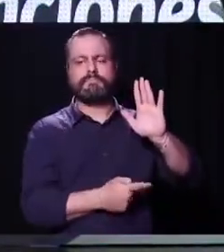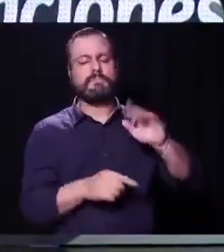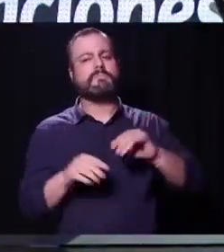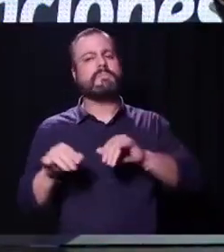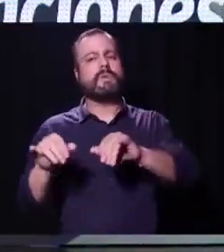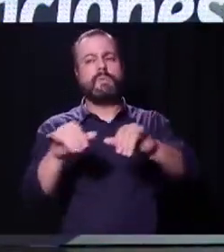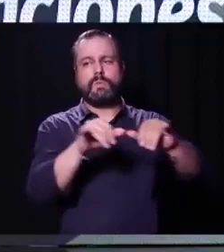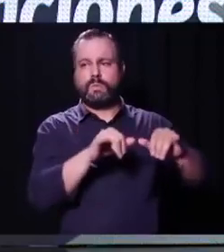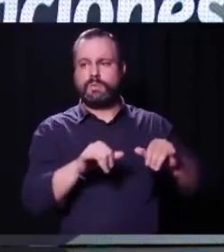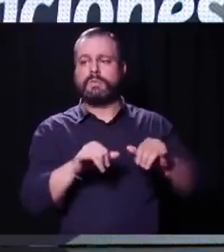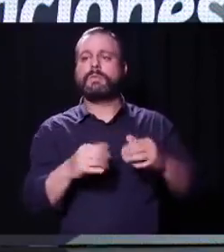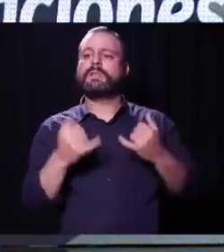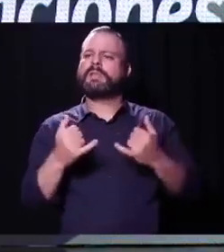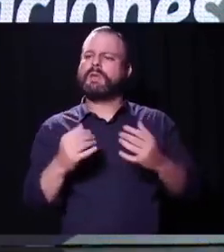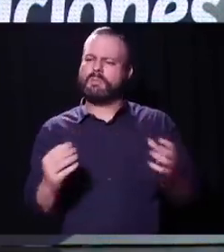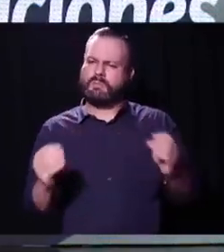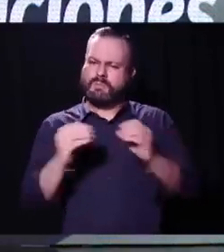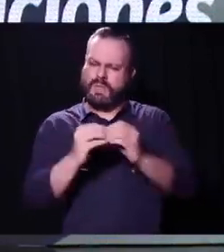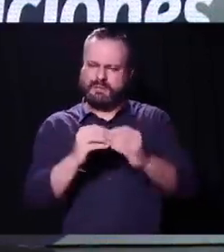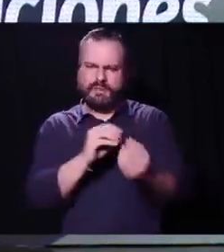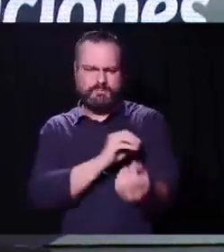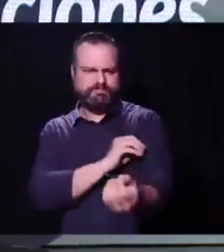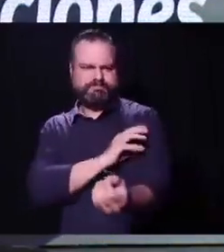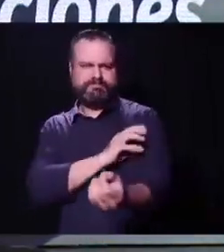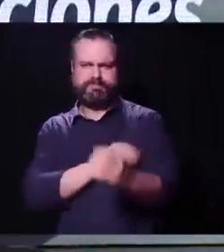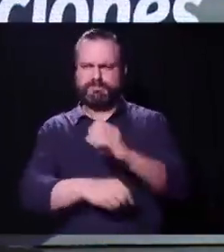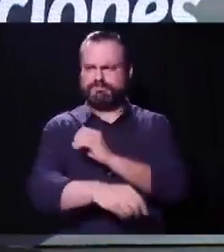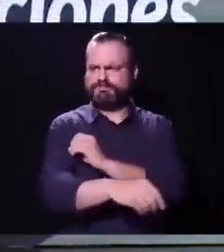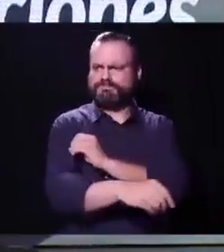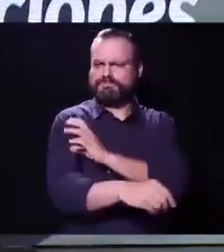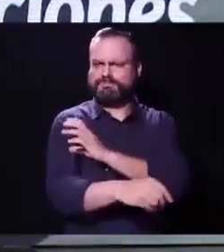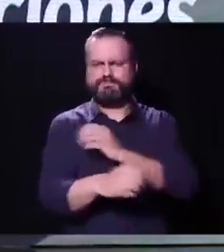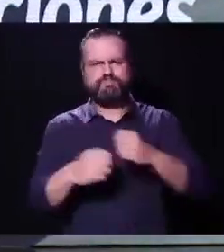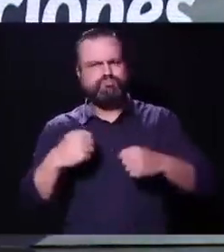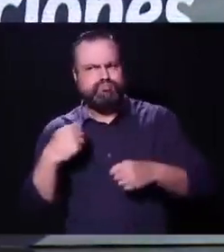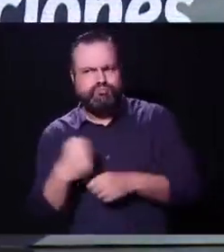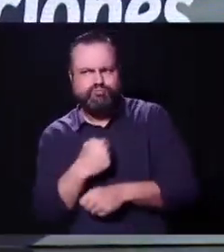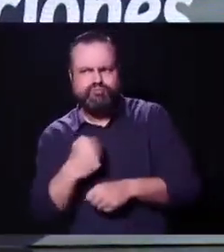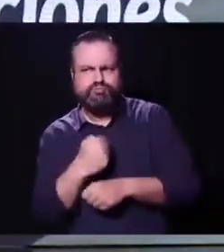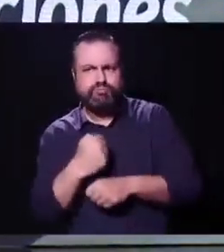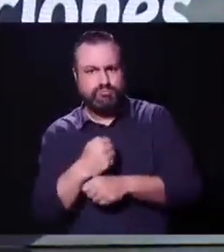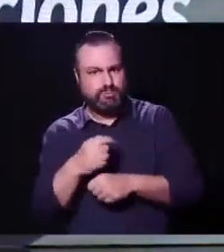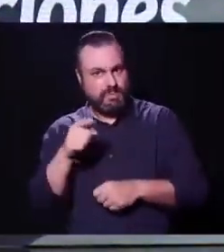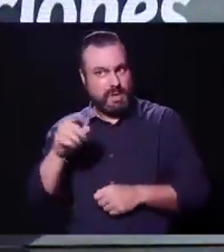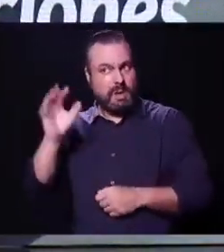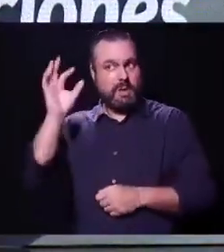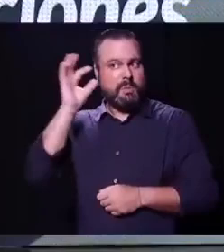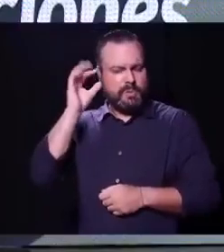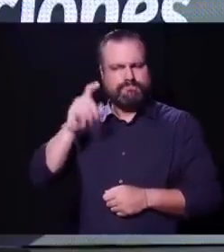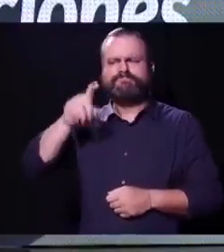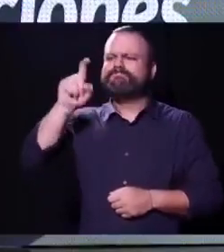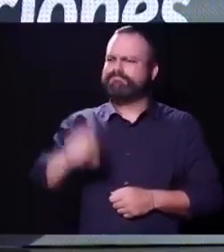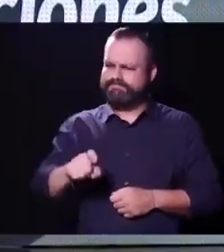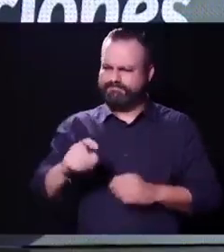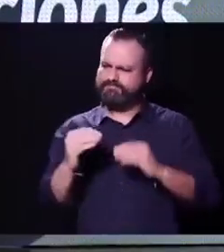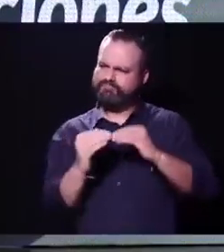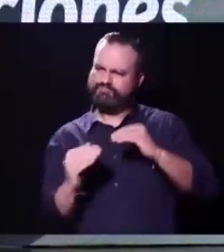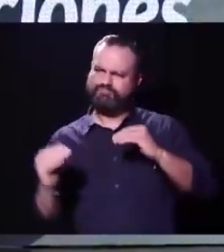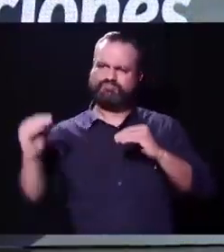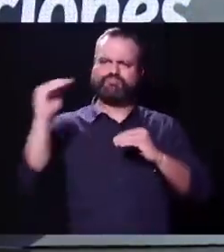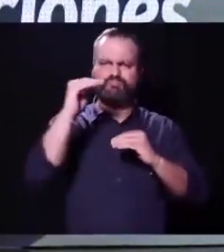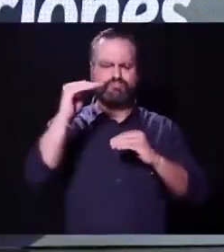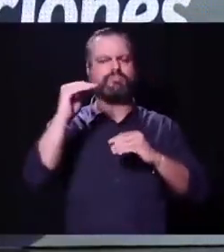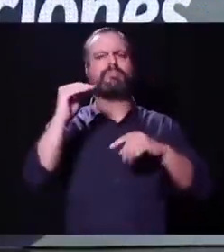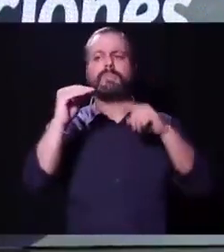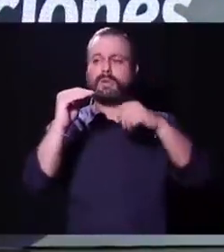más poder, fortaleza al INAMU, al Instituto de la Mujer, que se le dé fortaleza para que